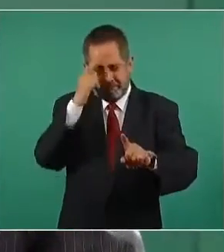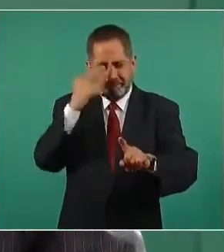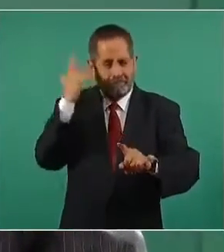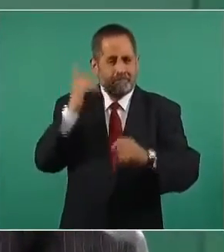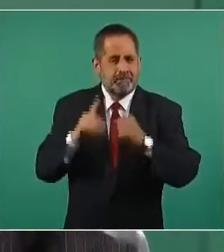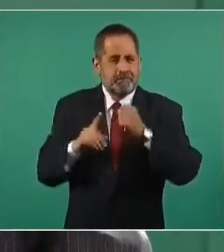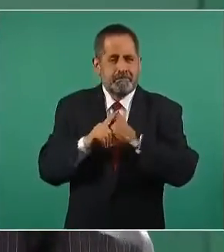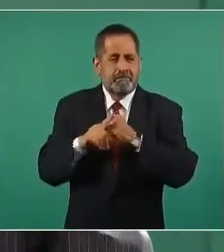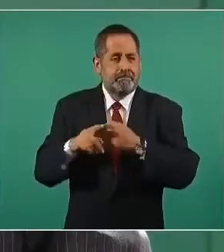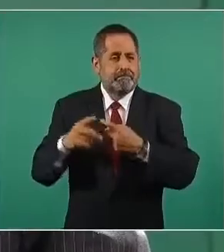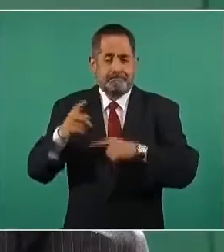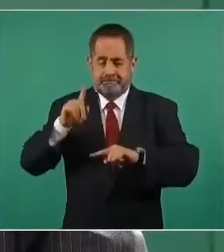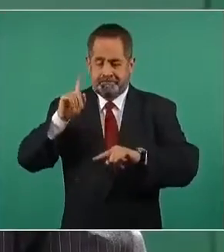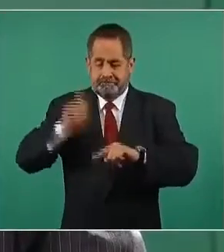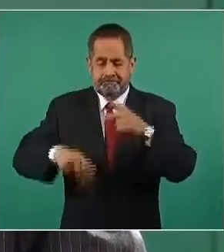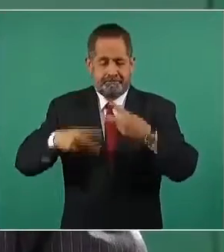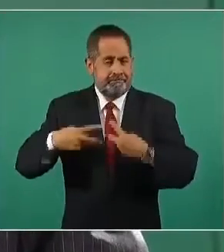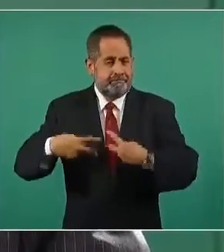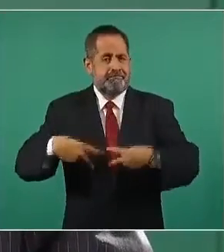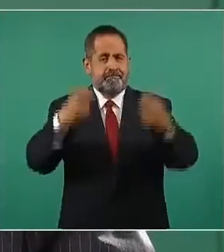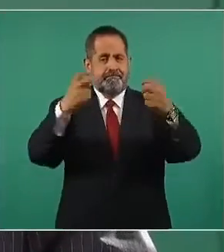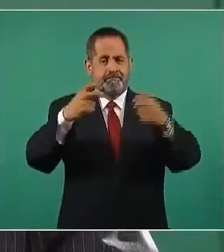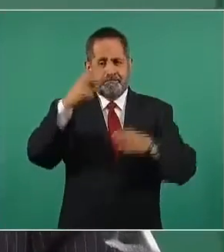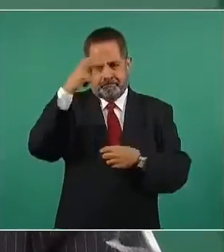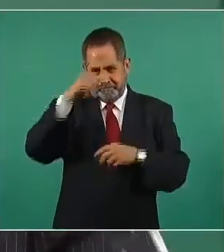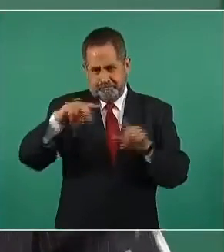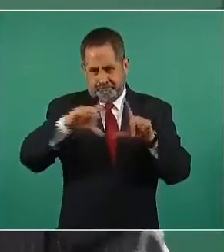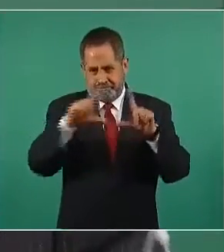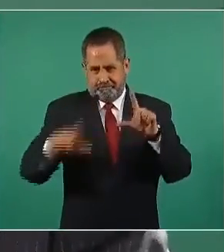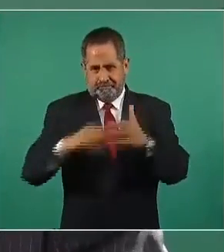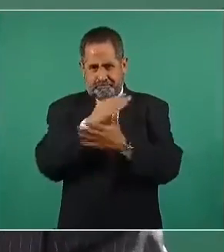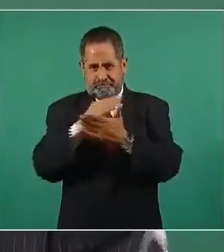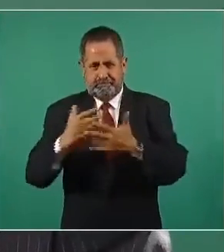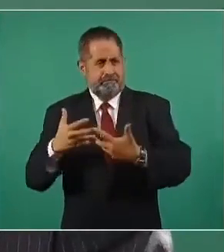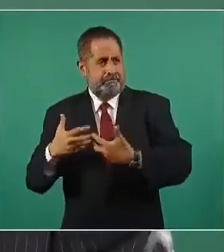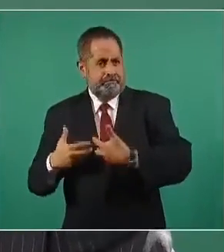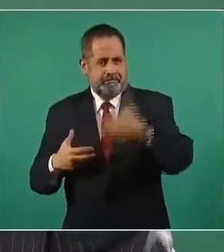de que nos habían quitado más de la mitad del territorio, y él